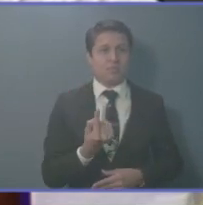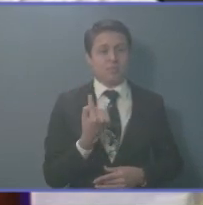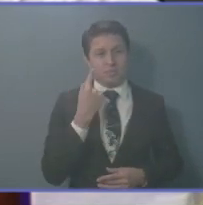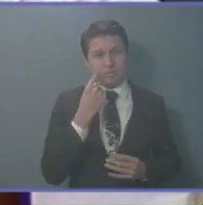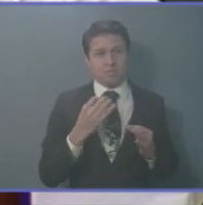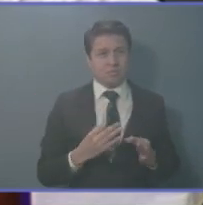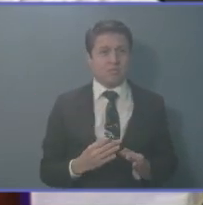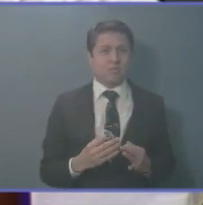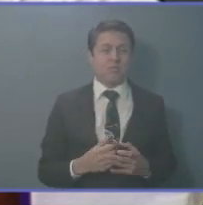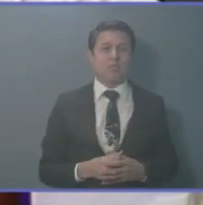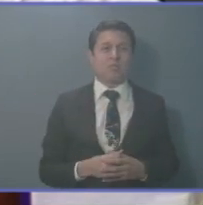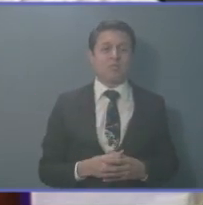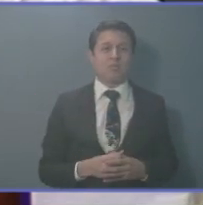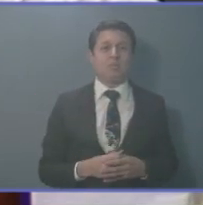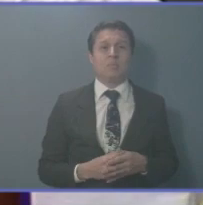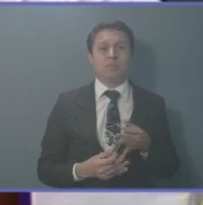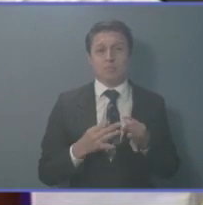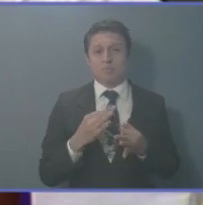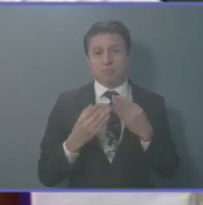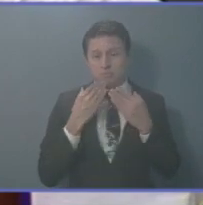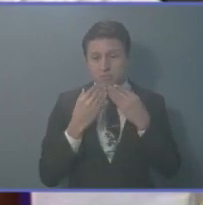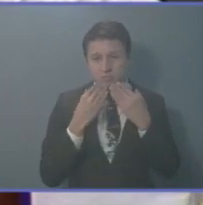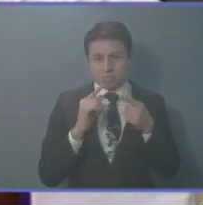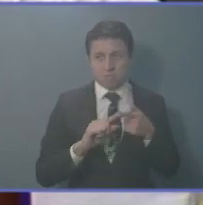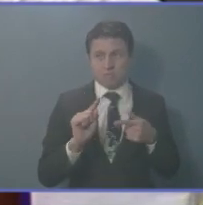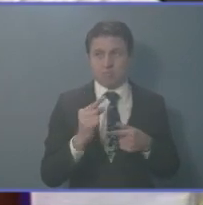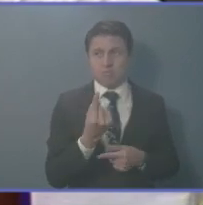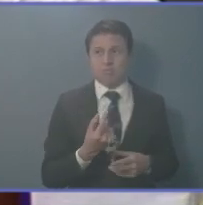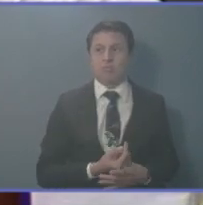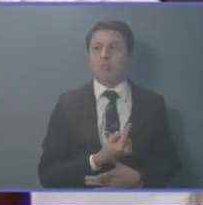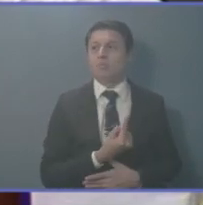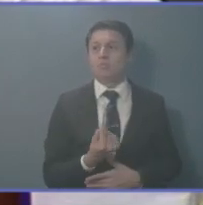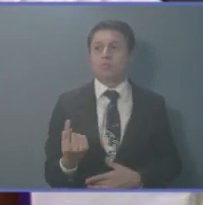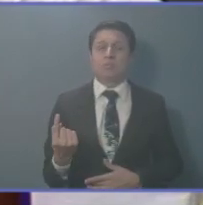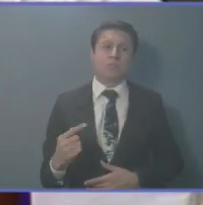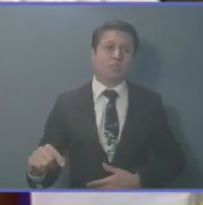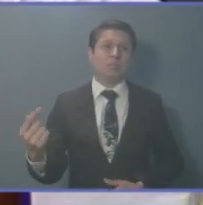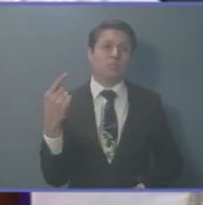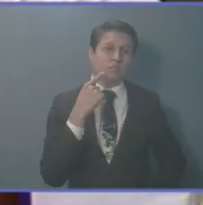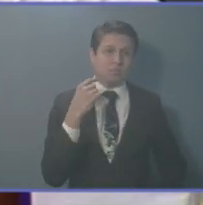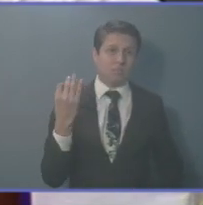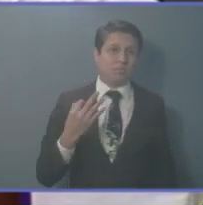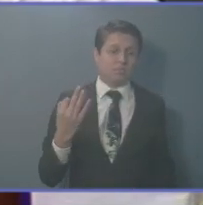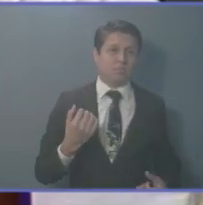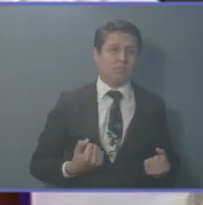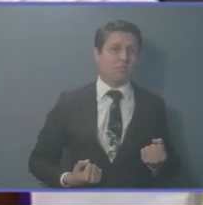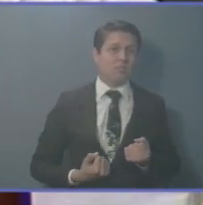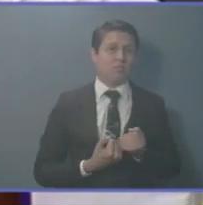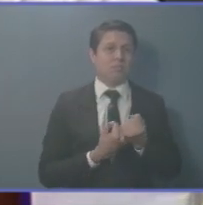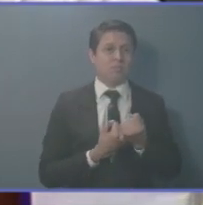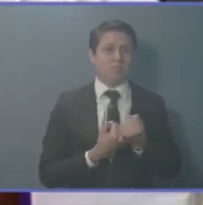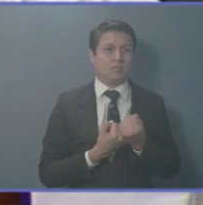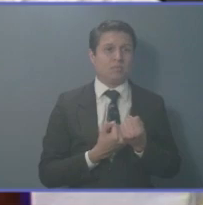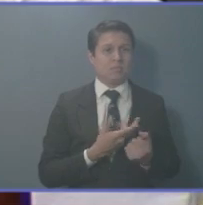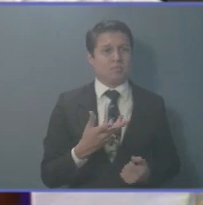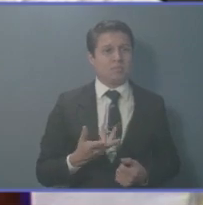causa justificada, tales como 1. Aquellas personas cuya necesidad sea la adquisición de alimentos y bebidas,